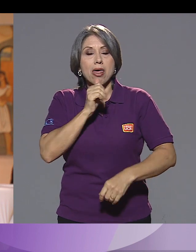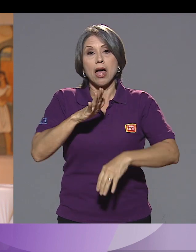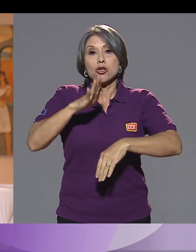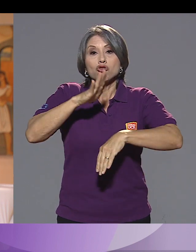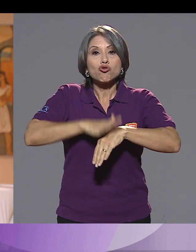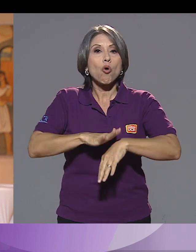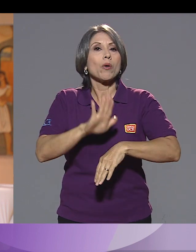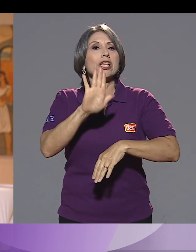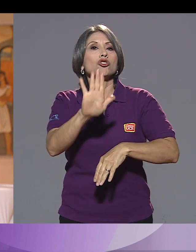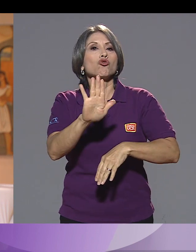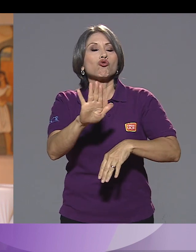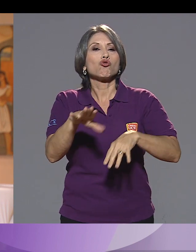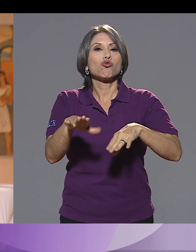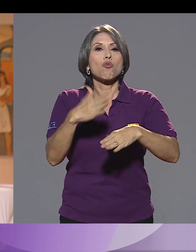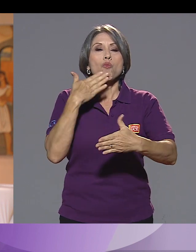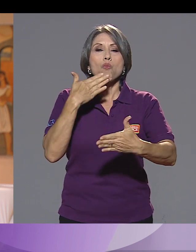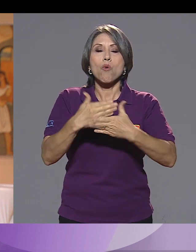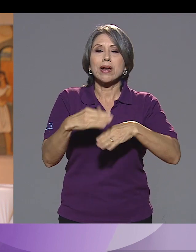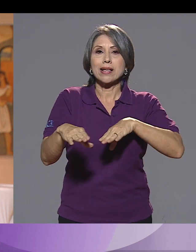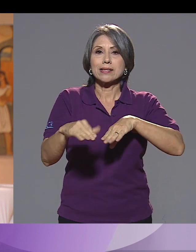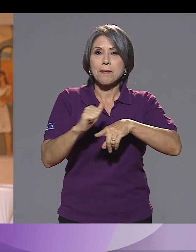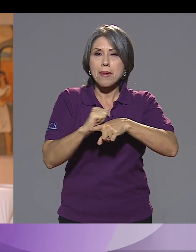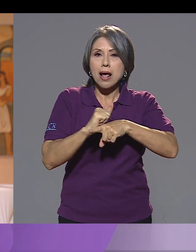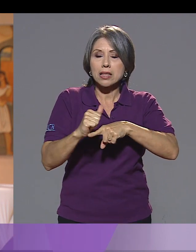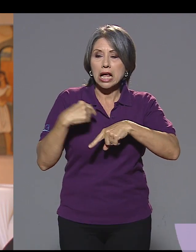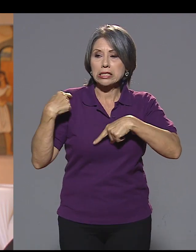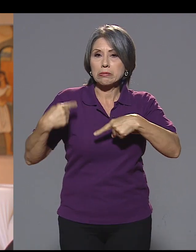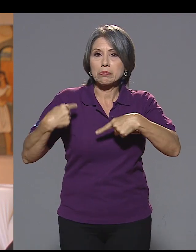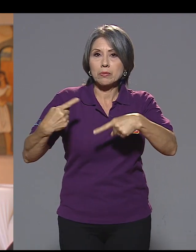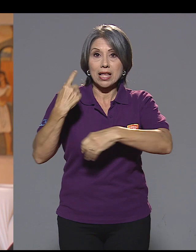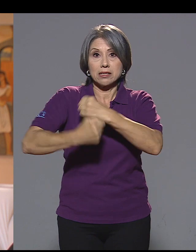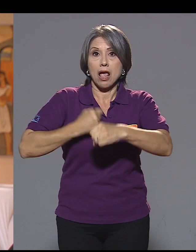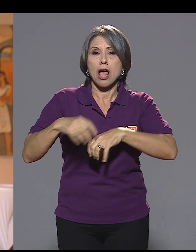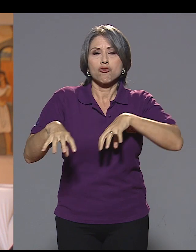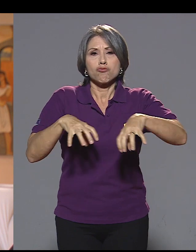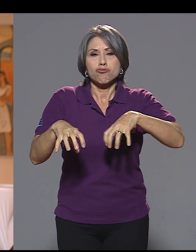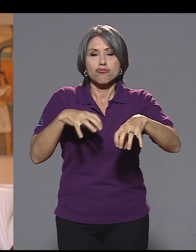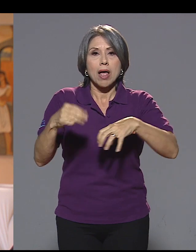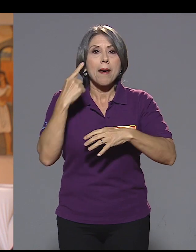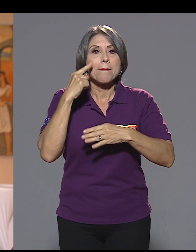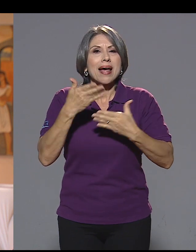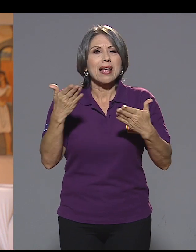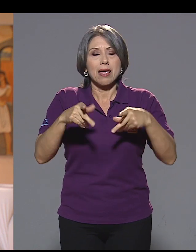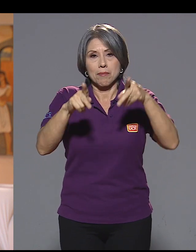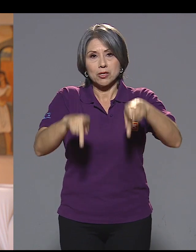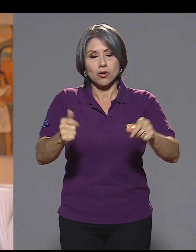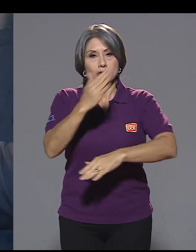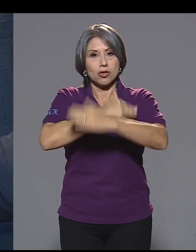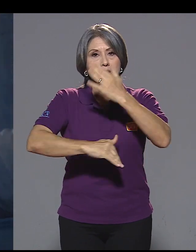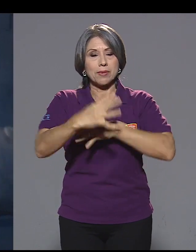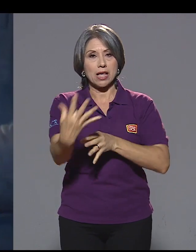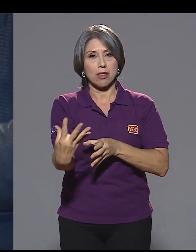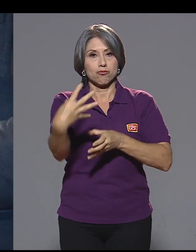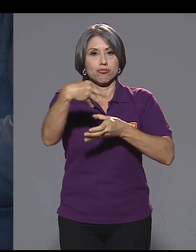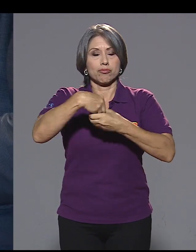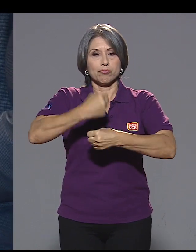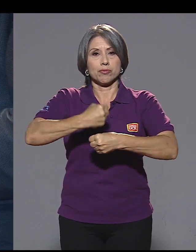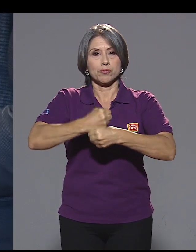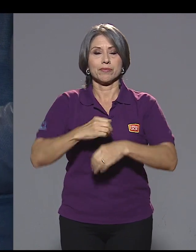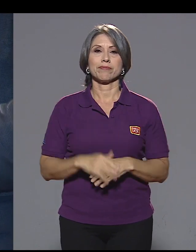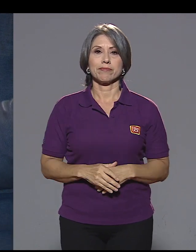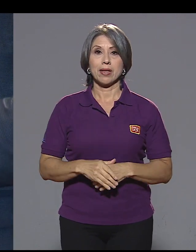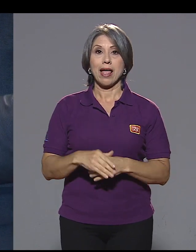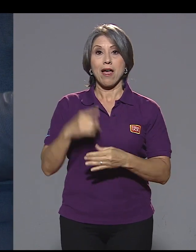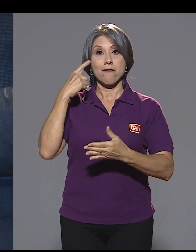aquellas buenas prácticas que han realizado durante este año para la inclusión laboral de las personas con discapacidad.